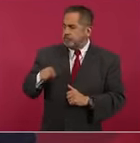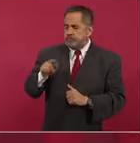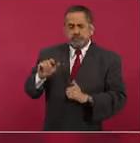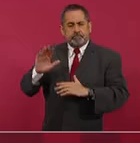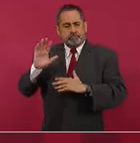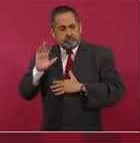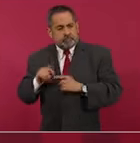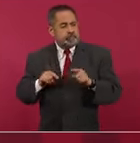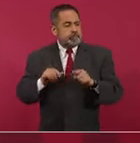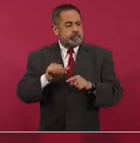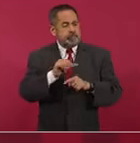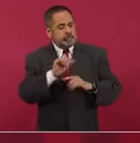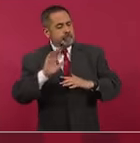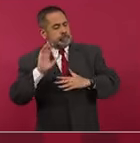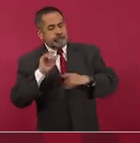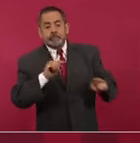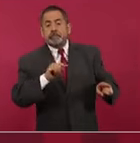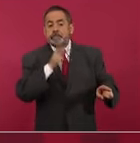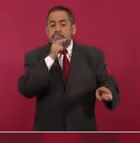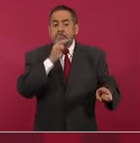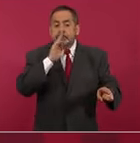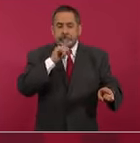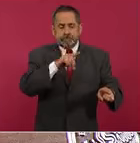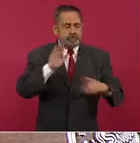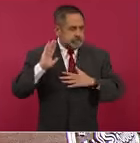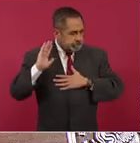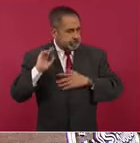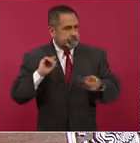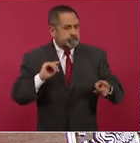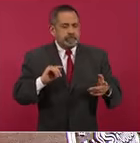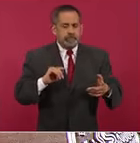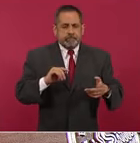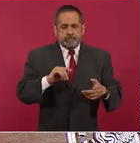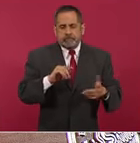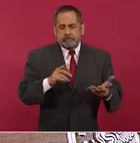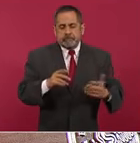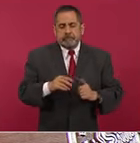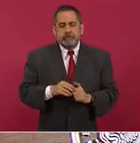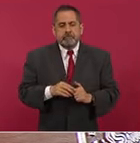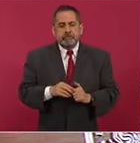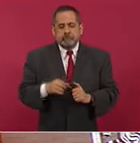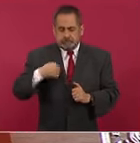los padres, con las madres de los jóvenes, de